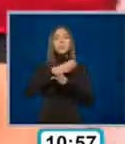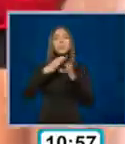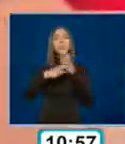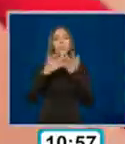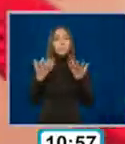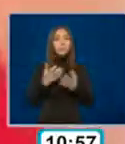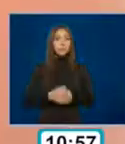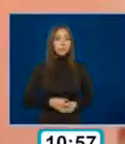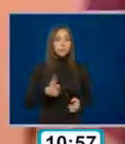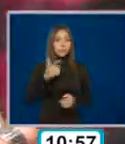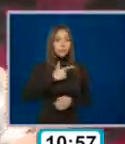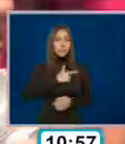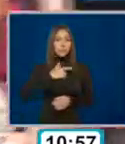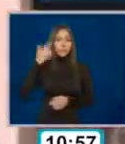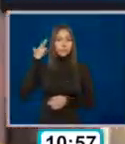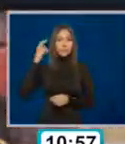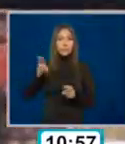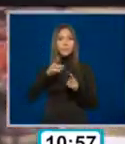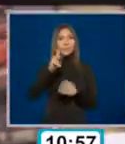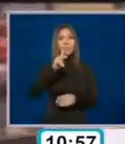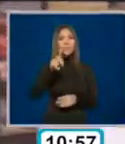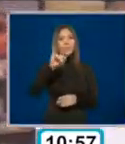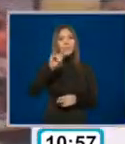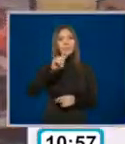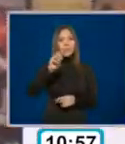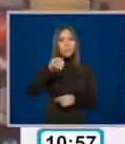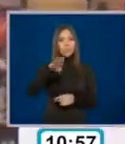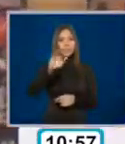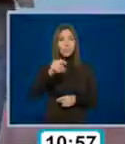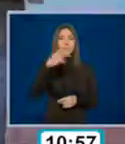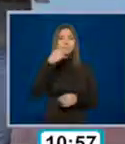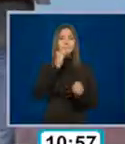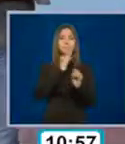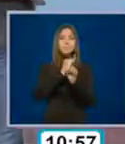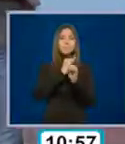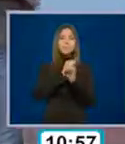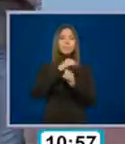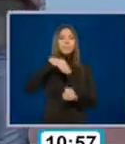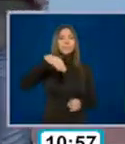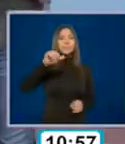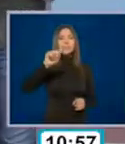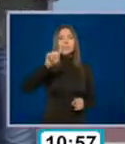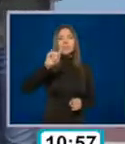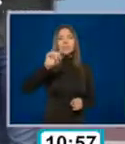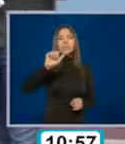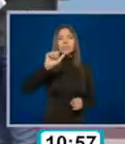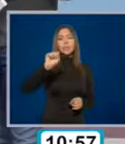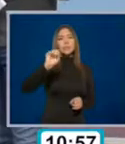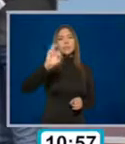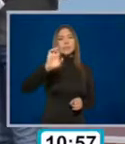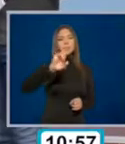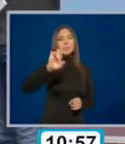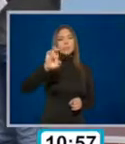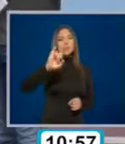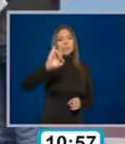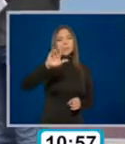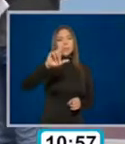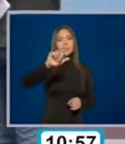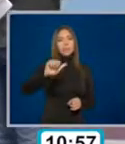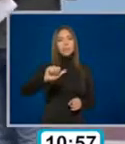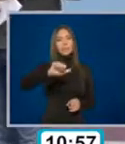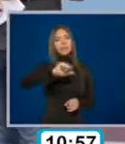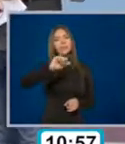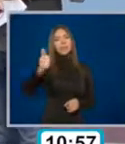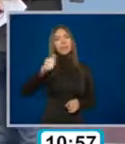gustó Kizomba? Sí, está muy padre. Está padrísimo. esta fusión. Así que mis redes sociales son Matías Ferreira con doble A al final en Instagram, en Twitter Mati Ferreira